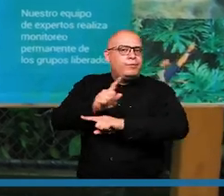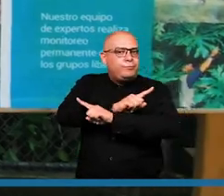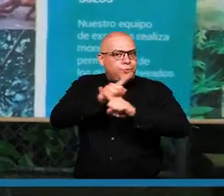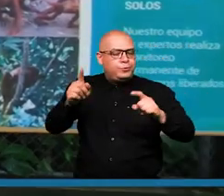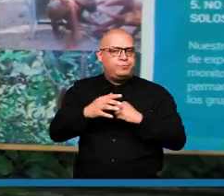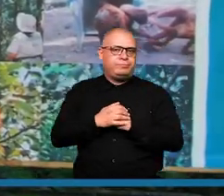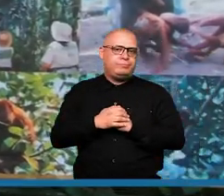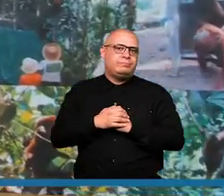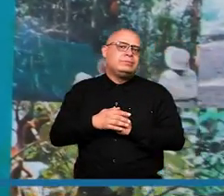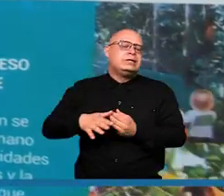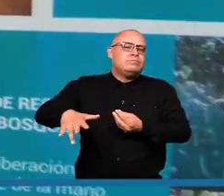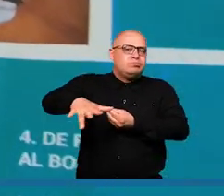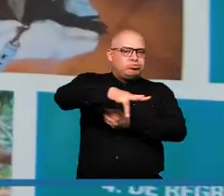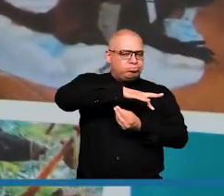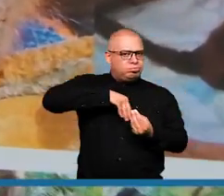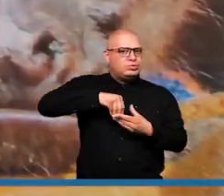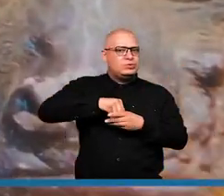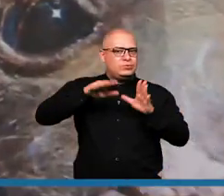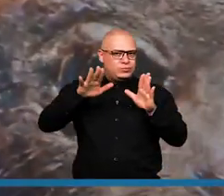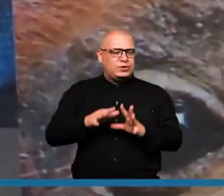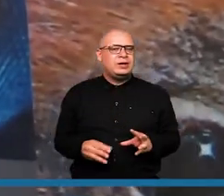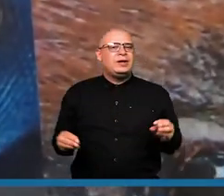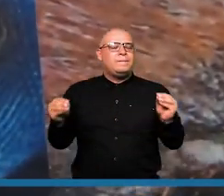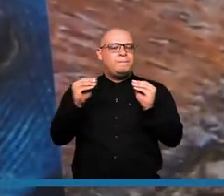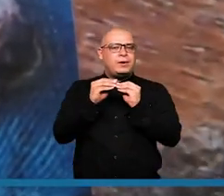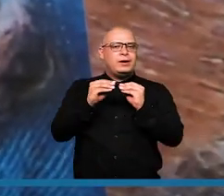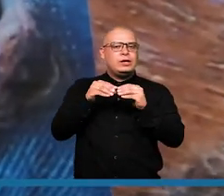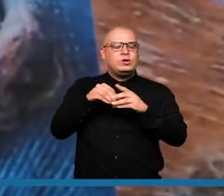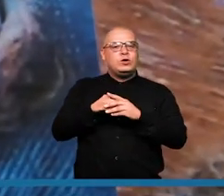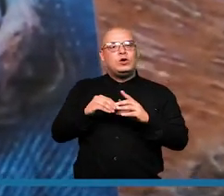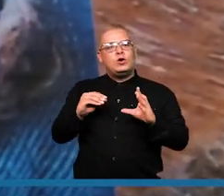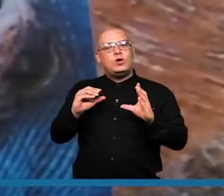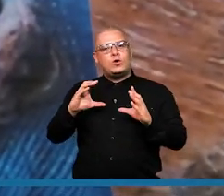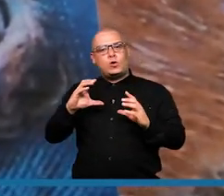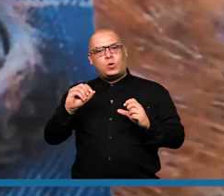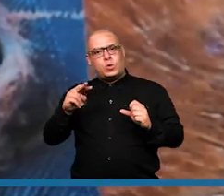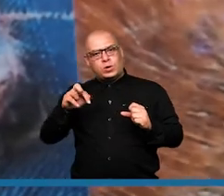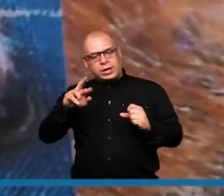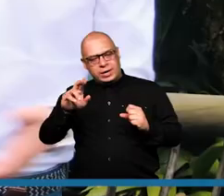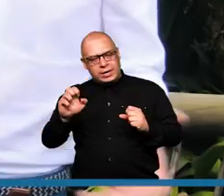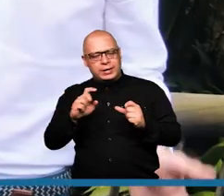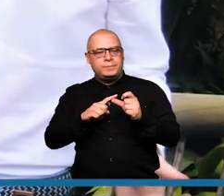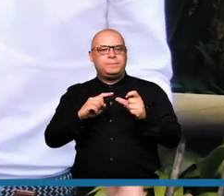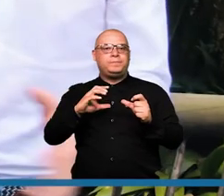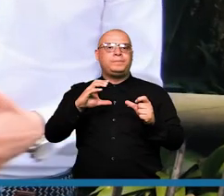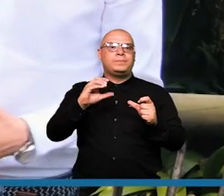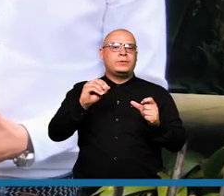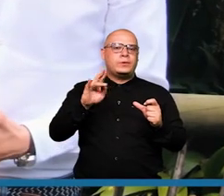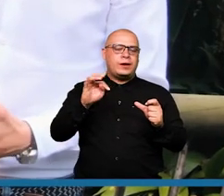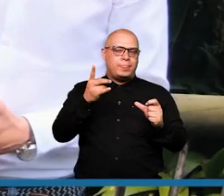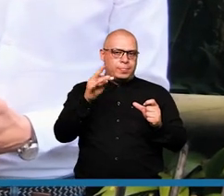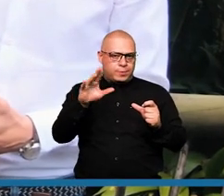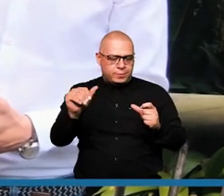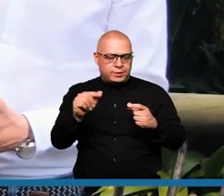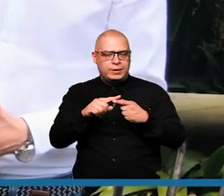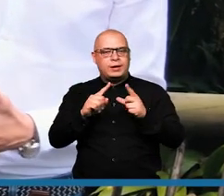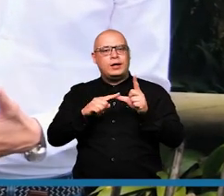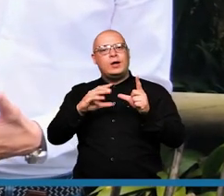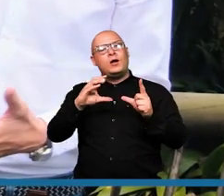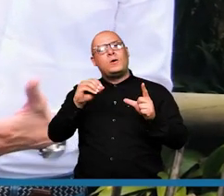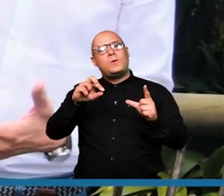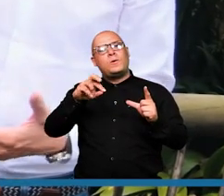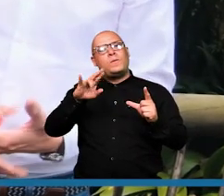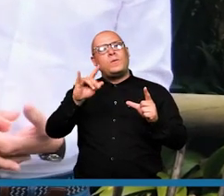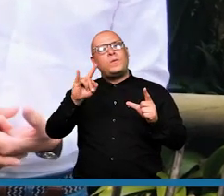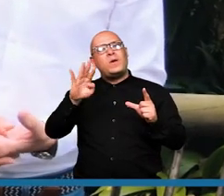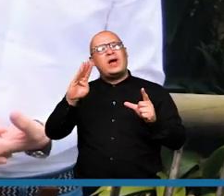autoridad ambiental, no solo área metropolitana, sino que también puede ser Corantioquia, Cornare, Corcurabá, pues en nuestro caso del departamento de Antioquia, y